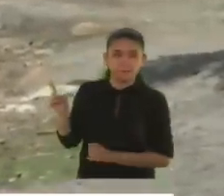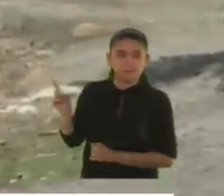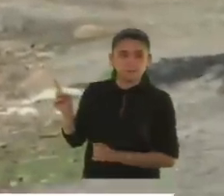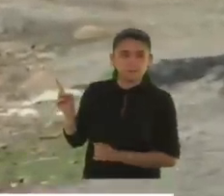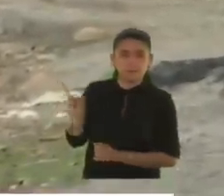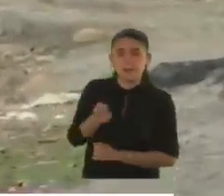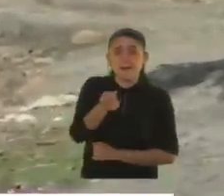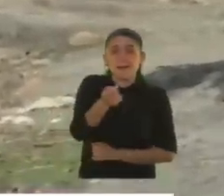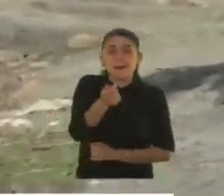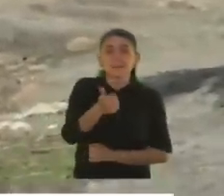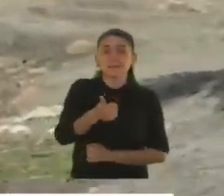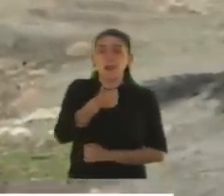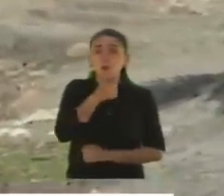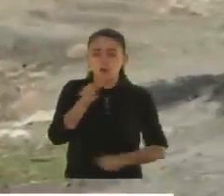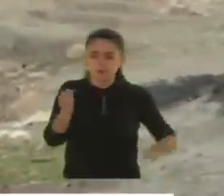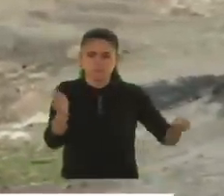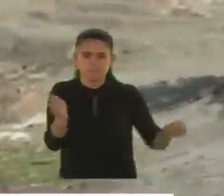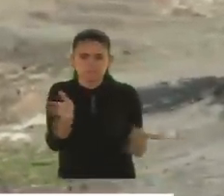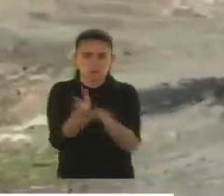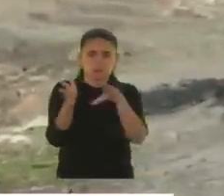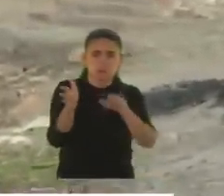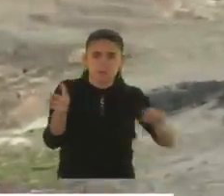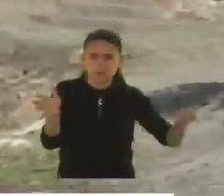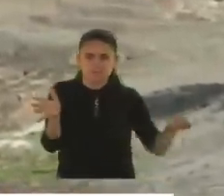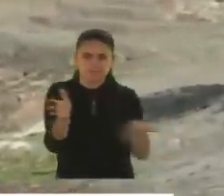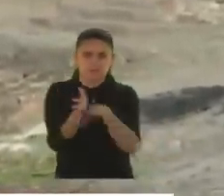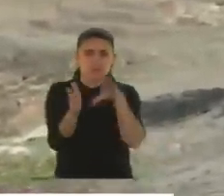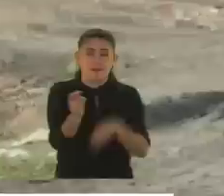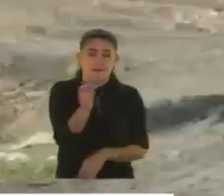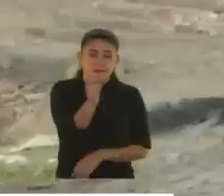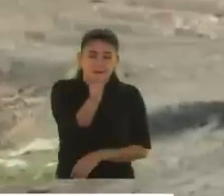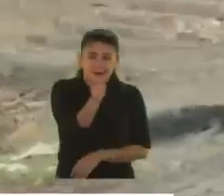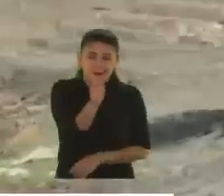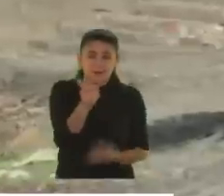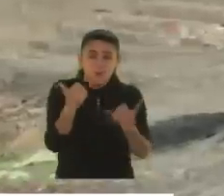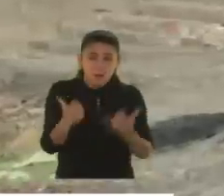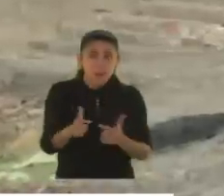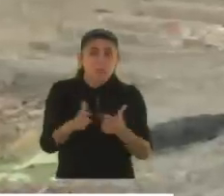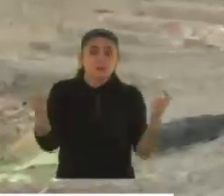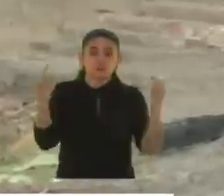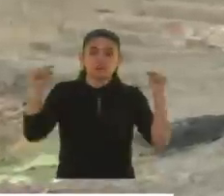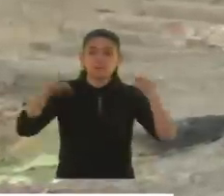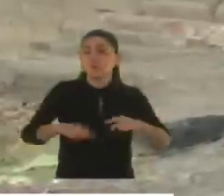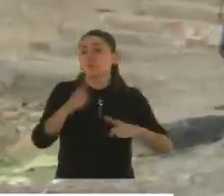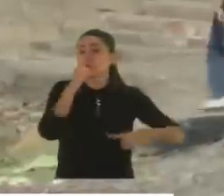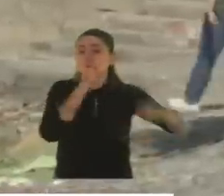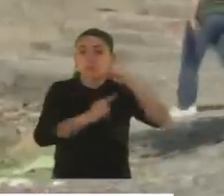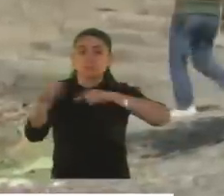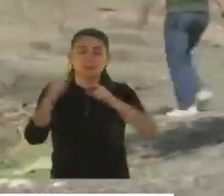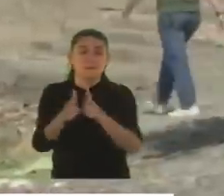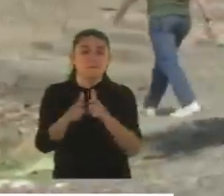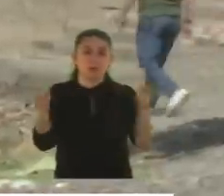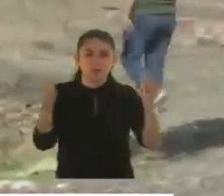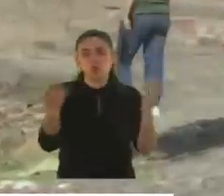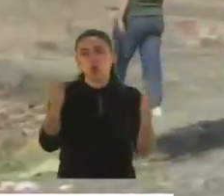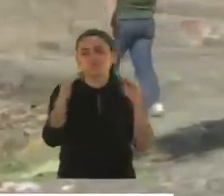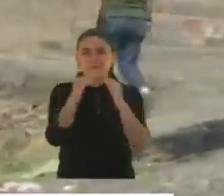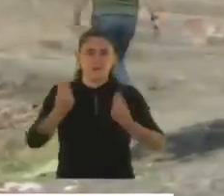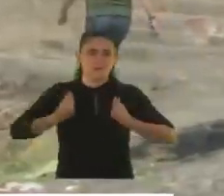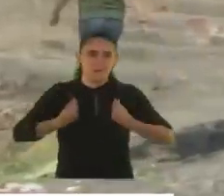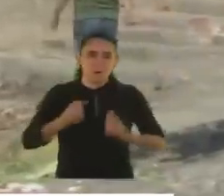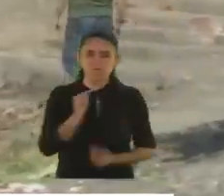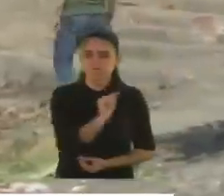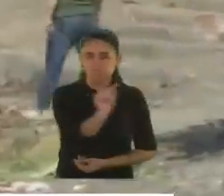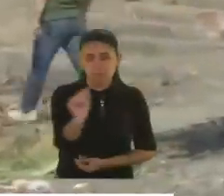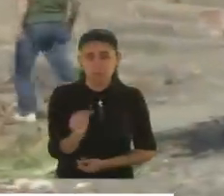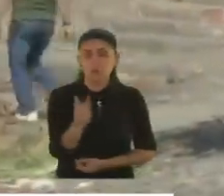prácticamente golpeando las estructuras de las edificaciones que son en su mayoría turísticas y residenciales. Hay planteadas dos